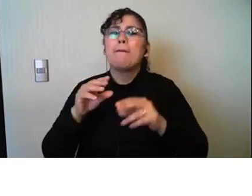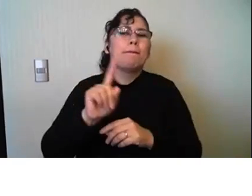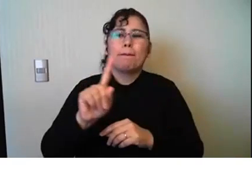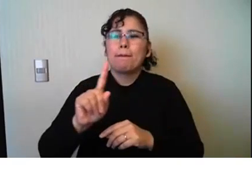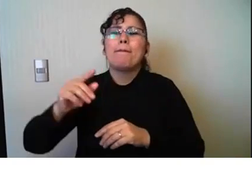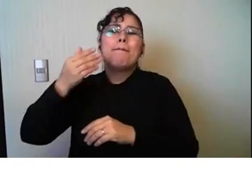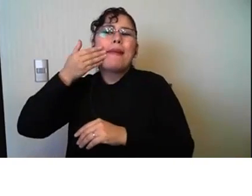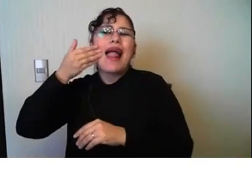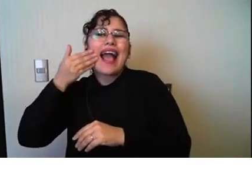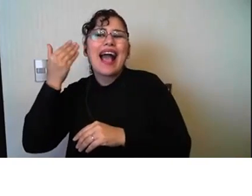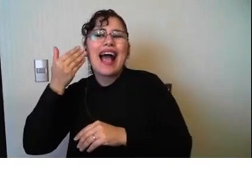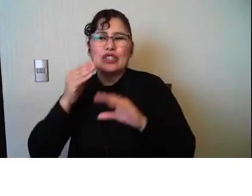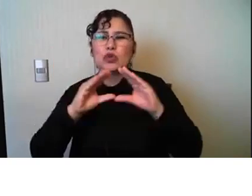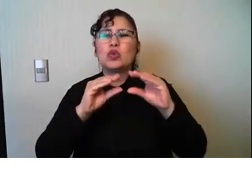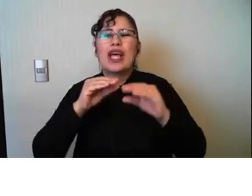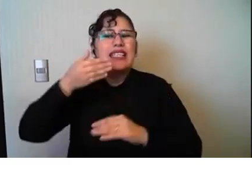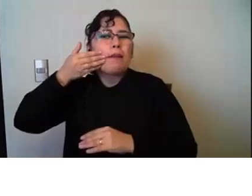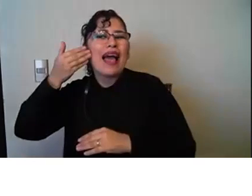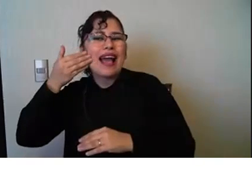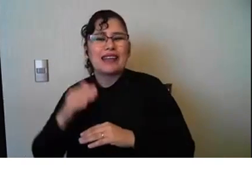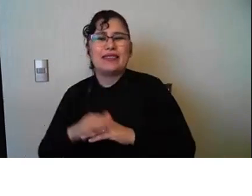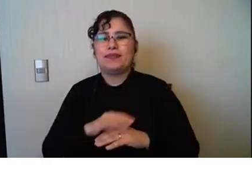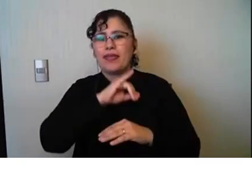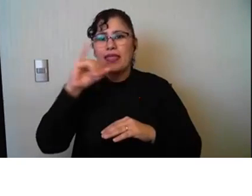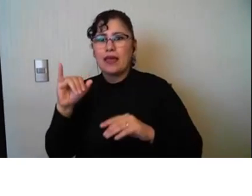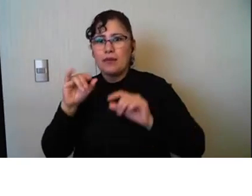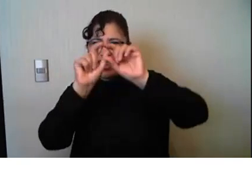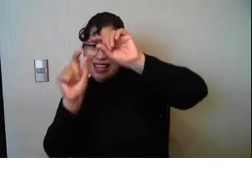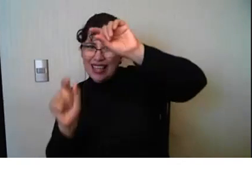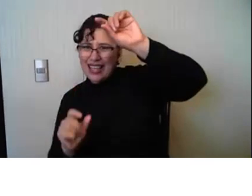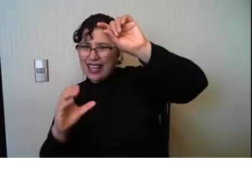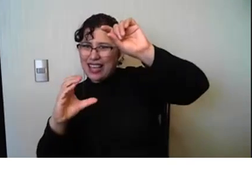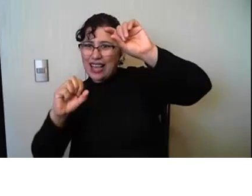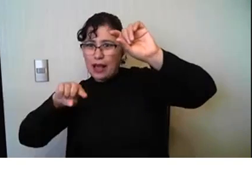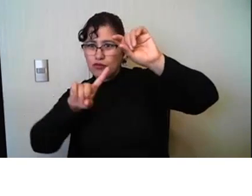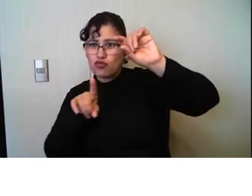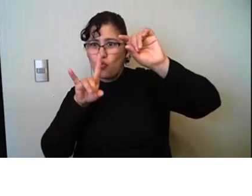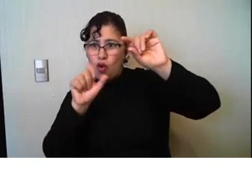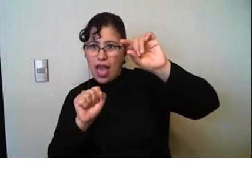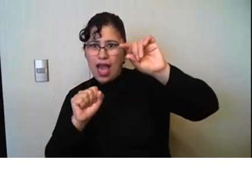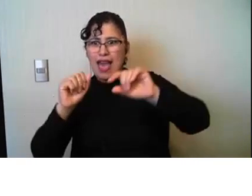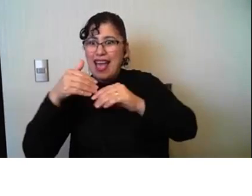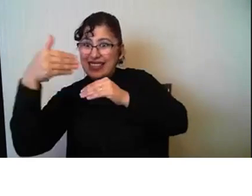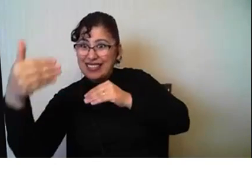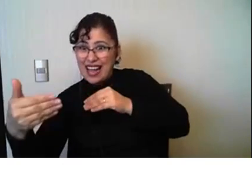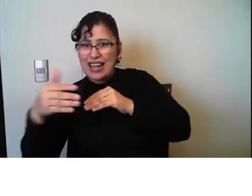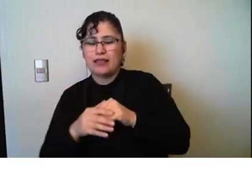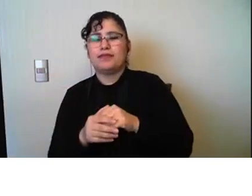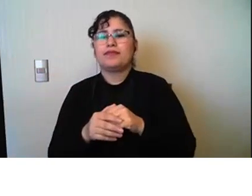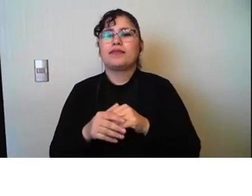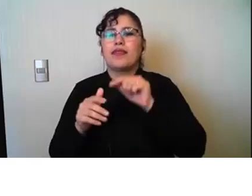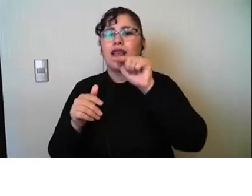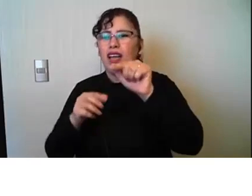Luego tenemos la cápsula externa, que está entre el putamen y el claustro.